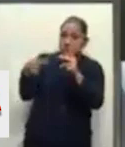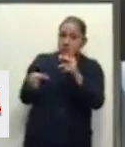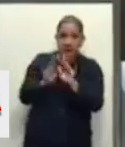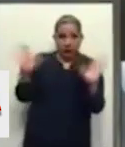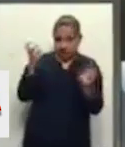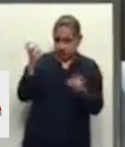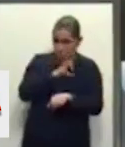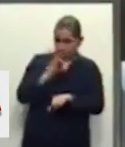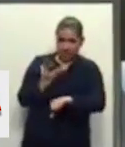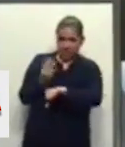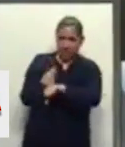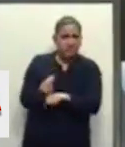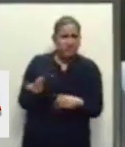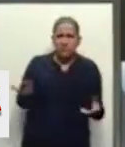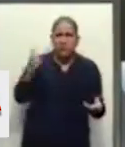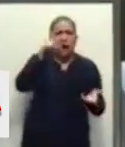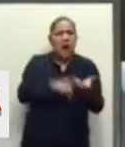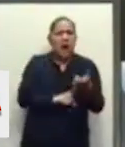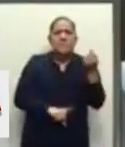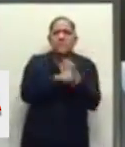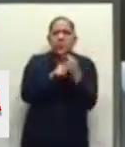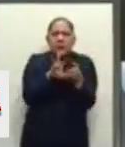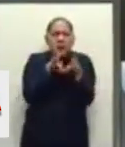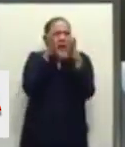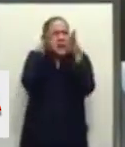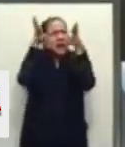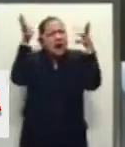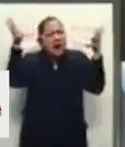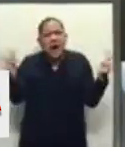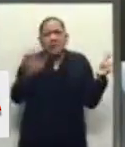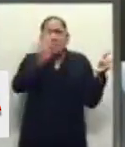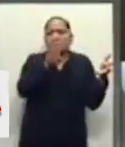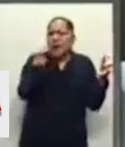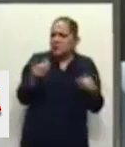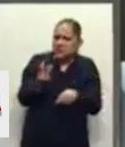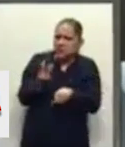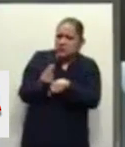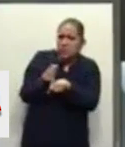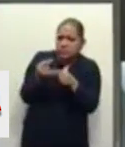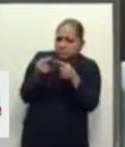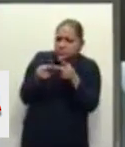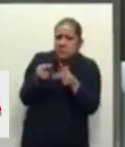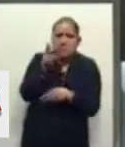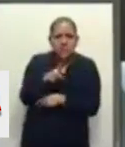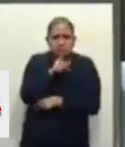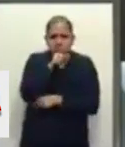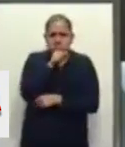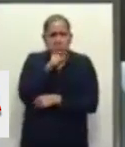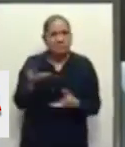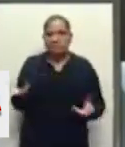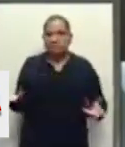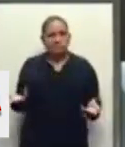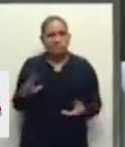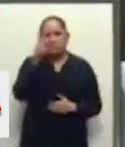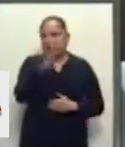cosas en serio, vamos a hacer las cosas en forma responsable. Tenemos muchos datos que están en